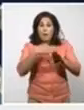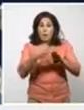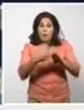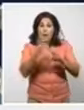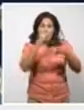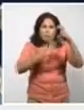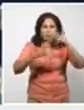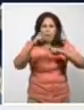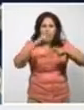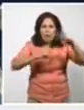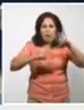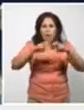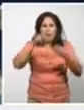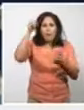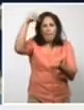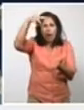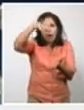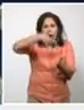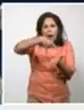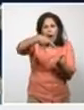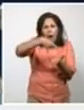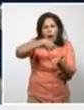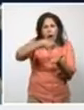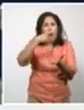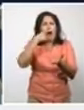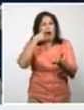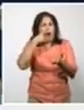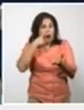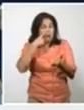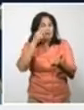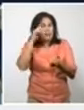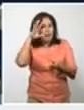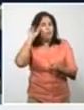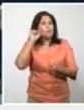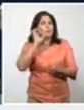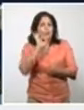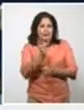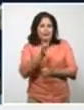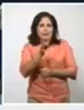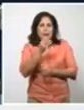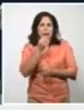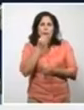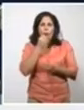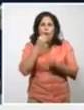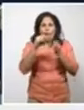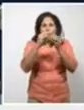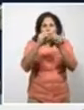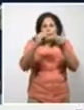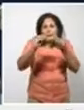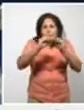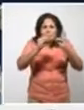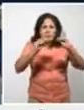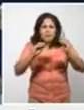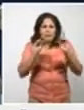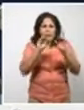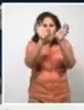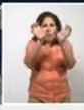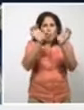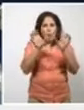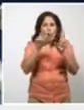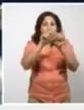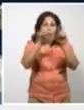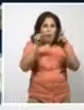estudios radiológicos funcionales, pues se ve que existe una fibrosis pulmonar que limita